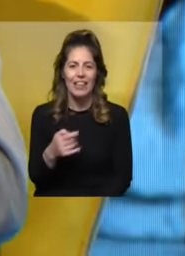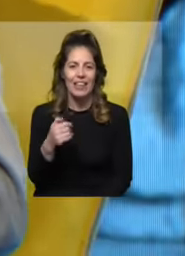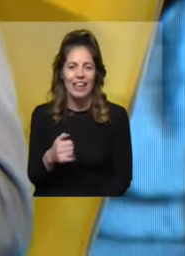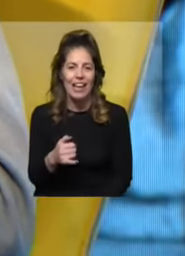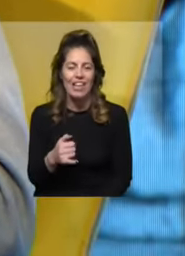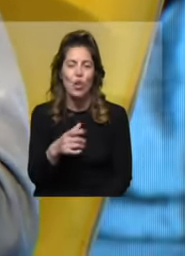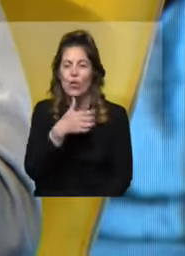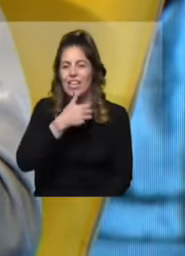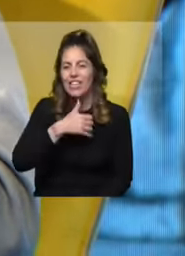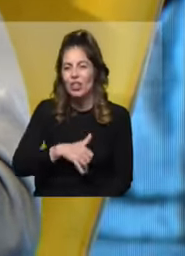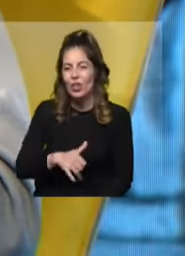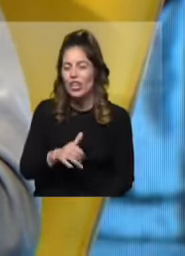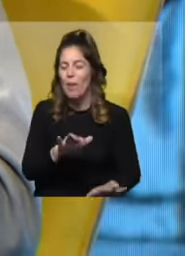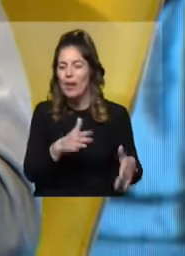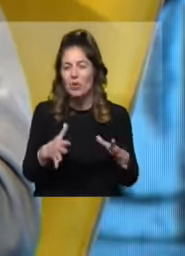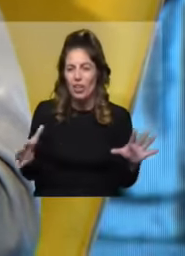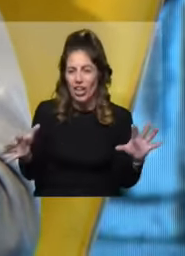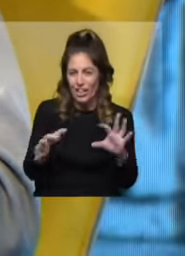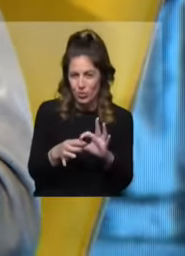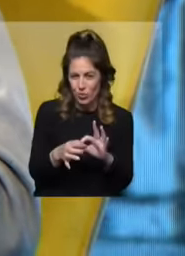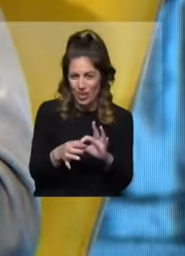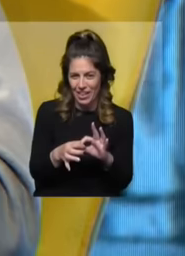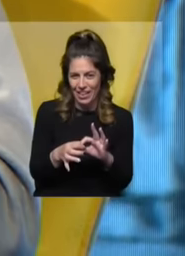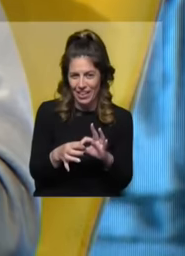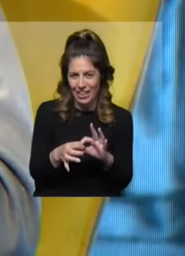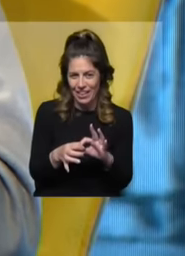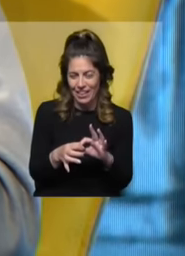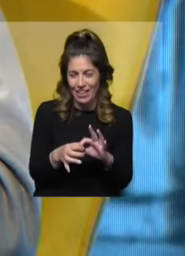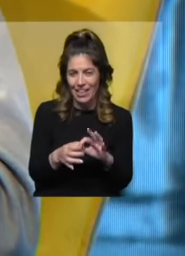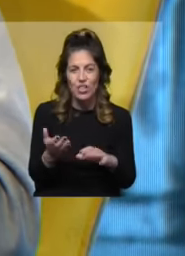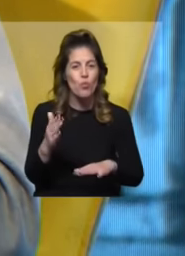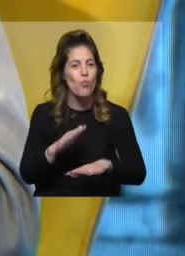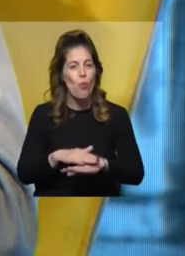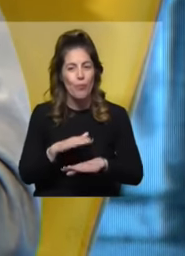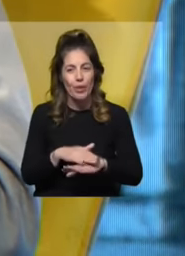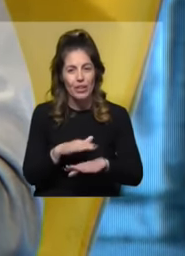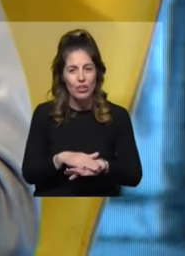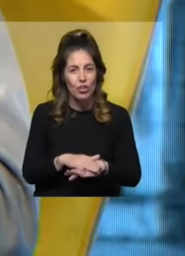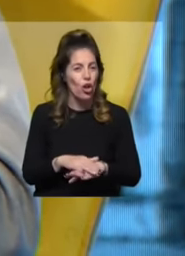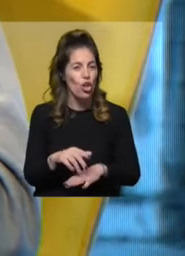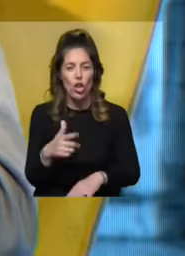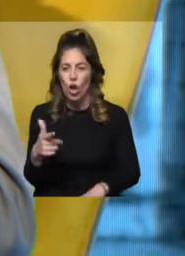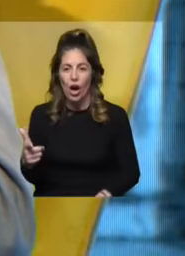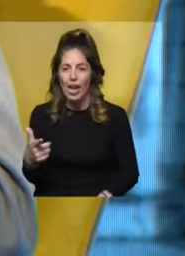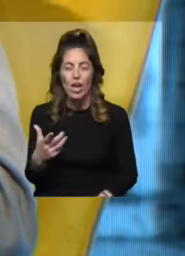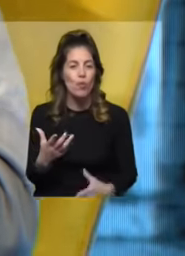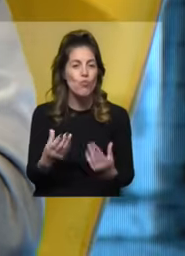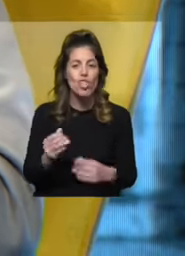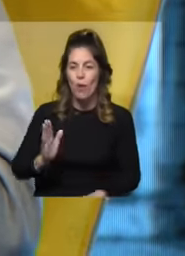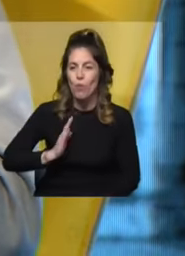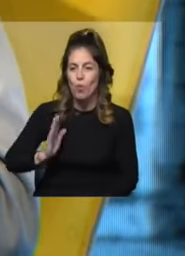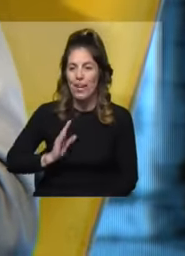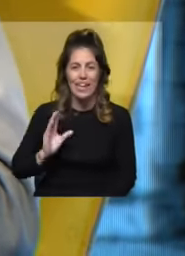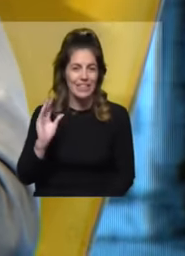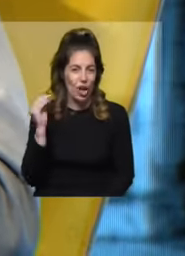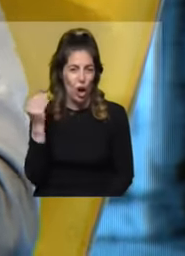hay una historia más o menos que las une y es un momento en el que no hay muchas mujeres jóvenes